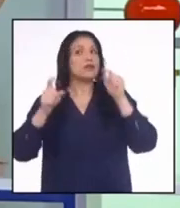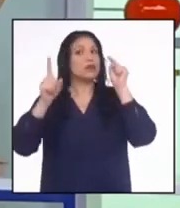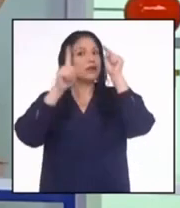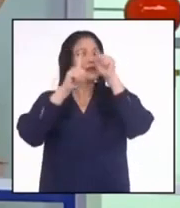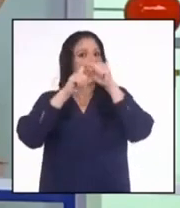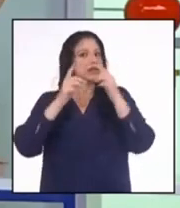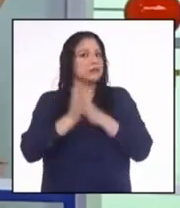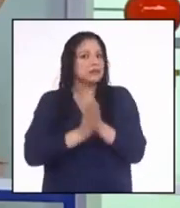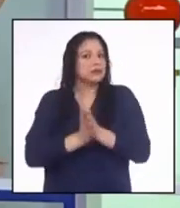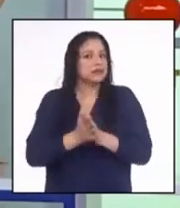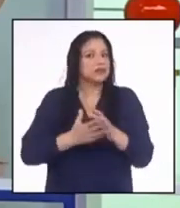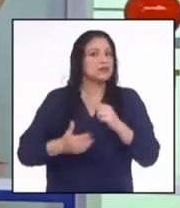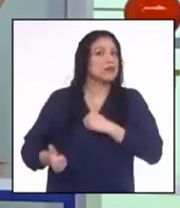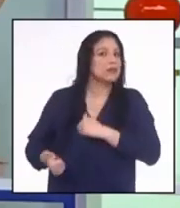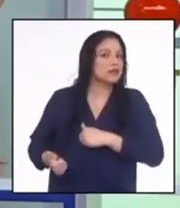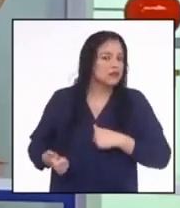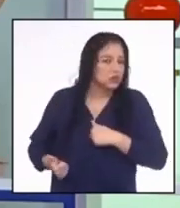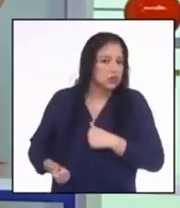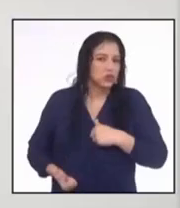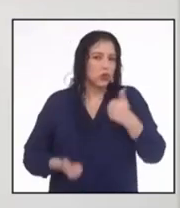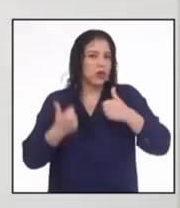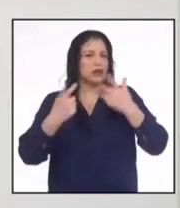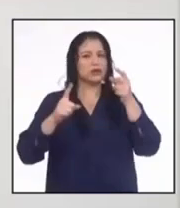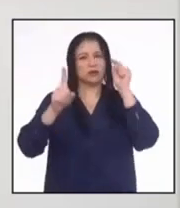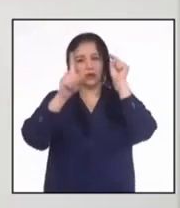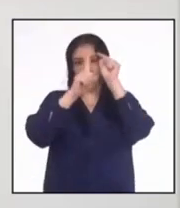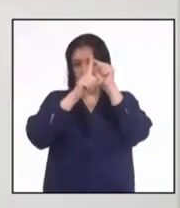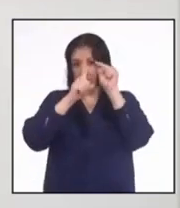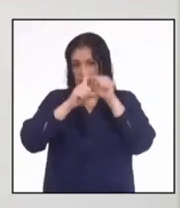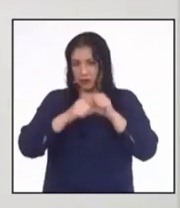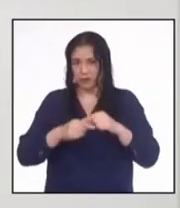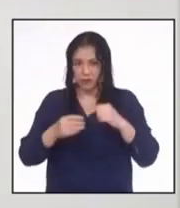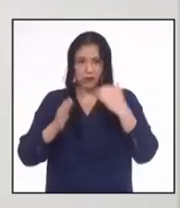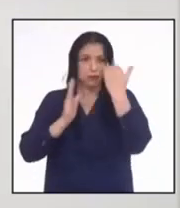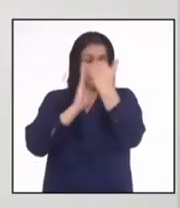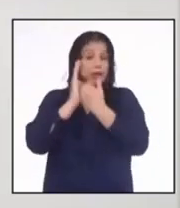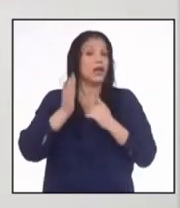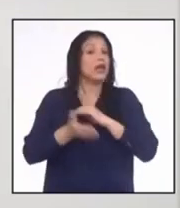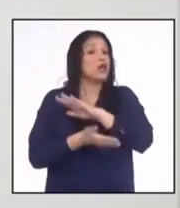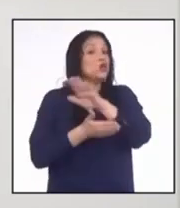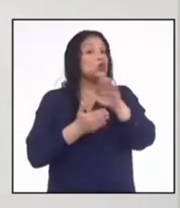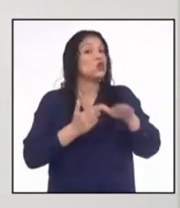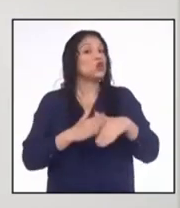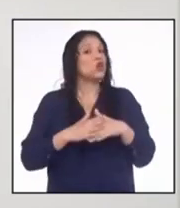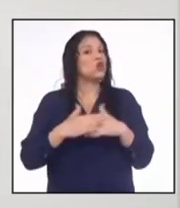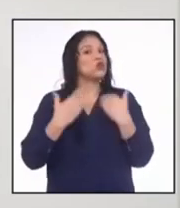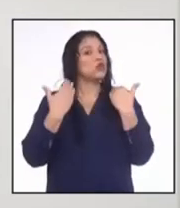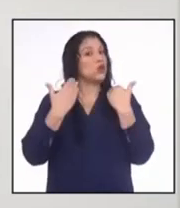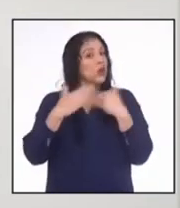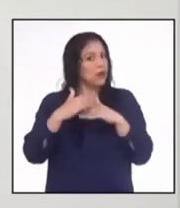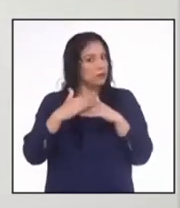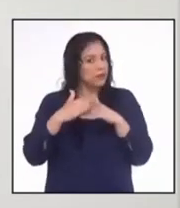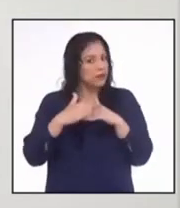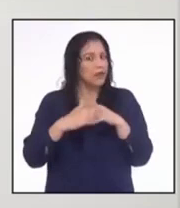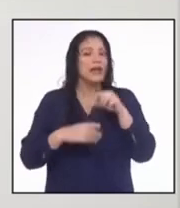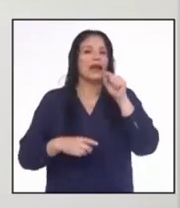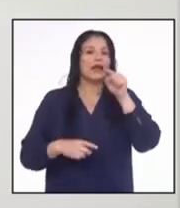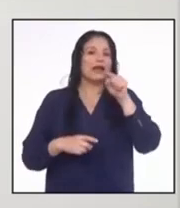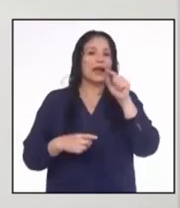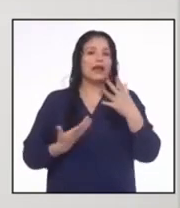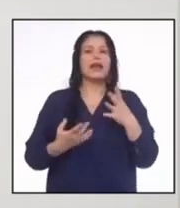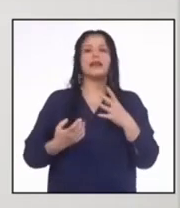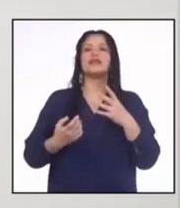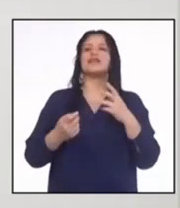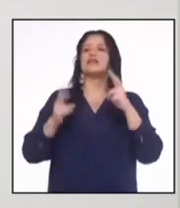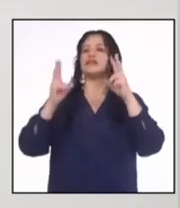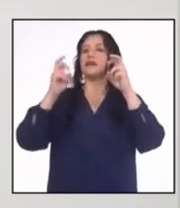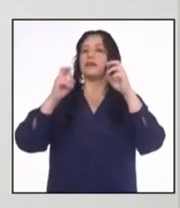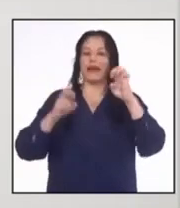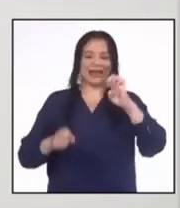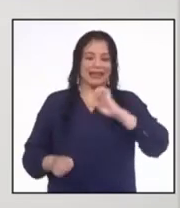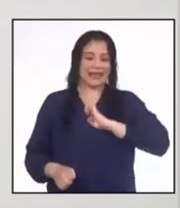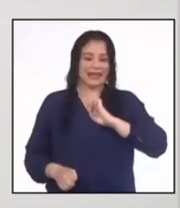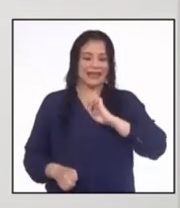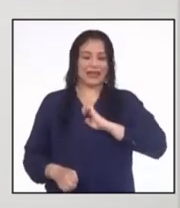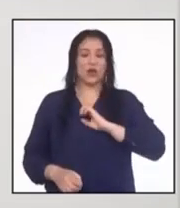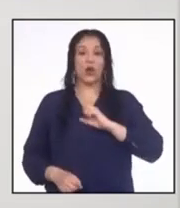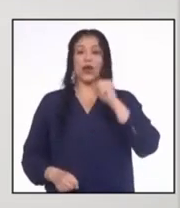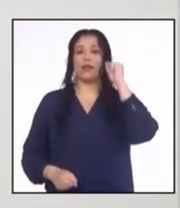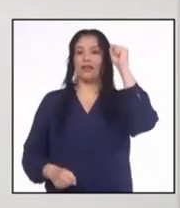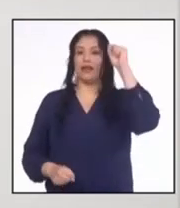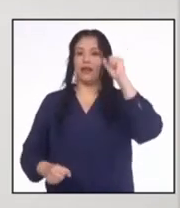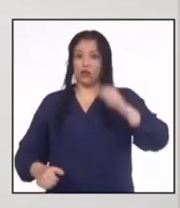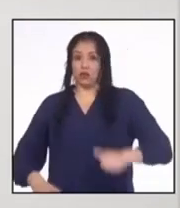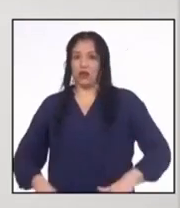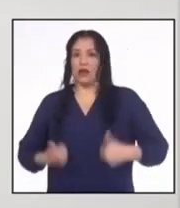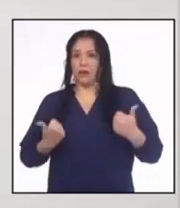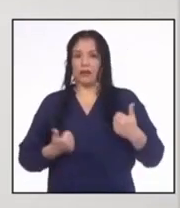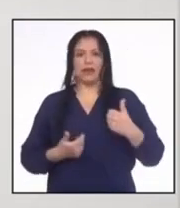intenciones, los medios y los fines que tengan. Todo tiene un límite y allí radica el punto ético. El derecho a la vida es